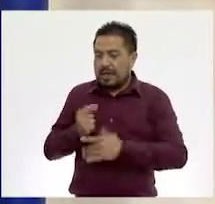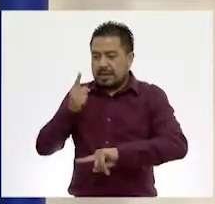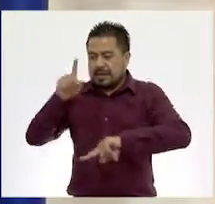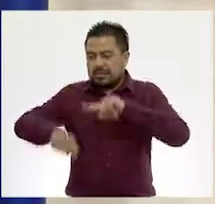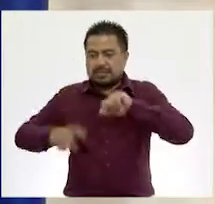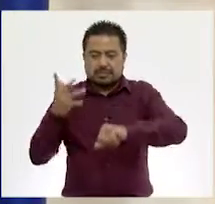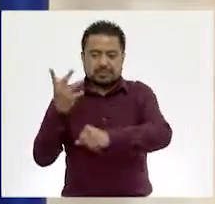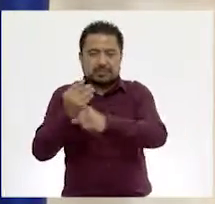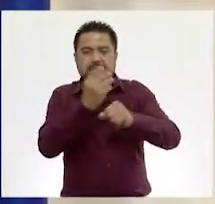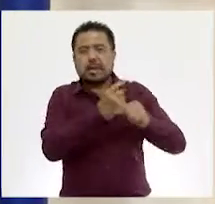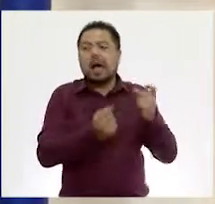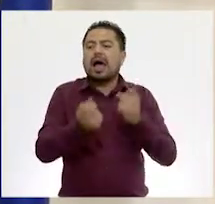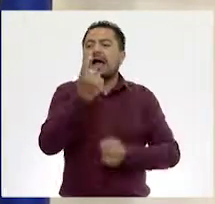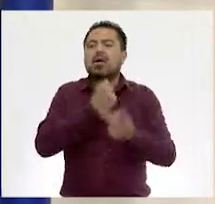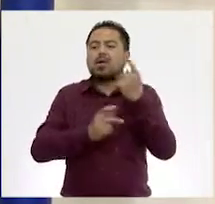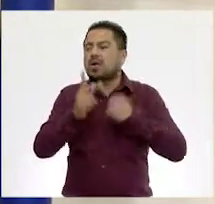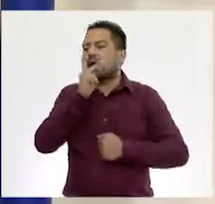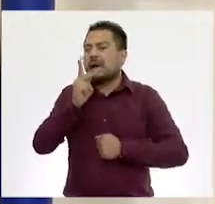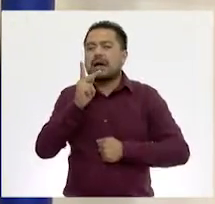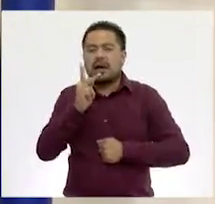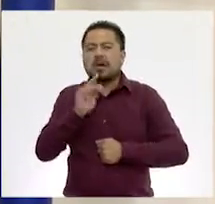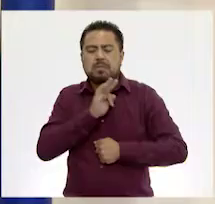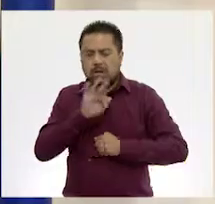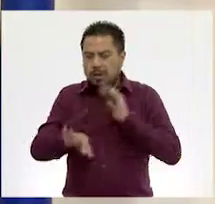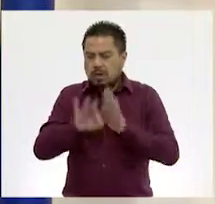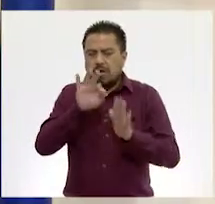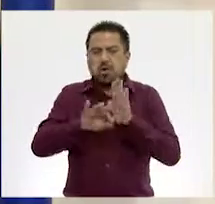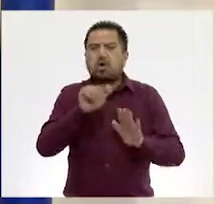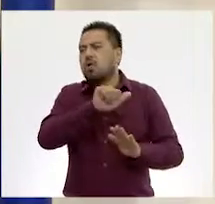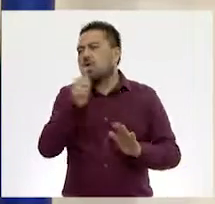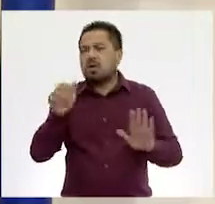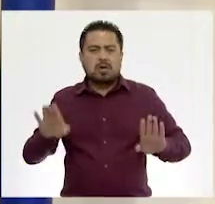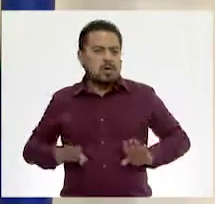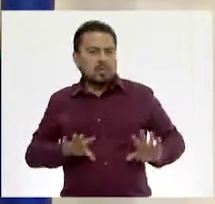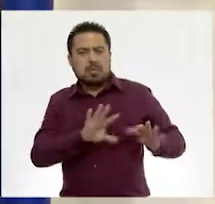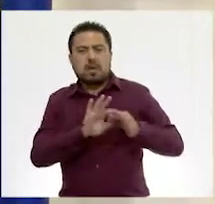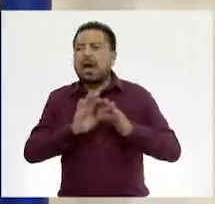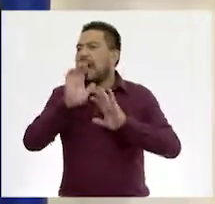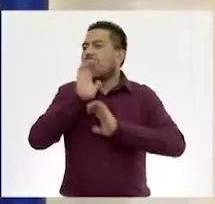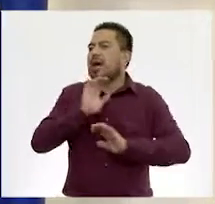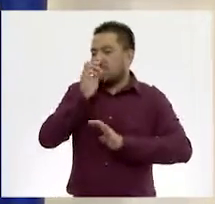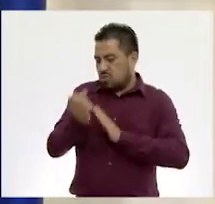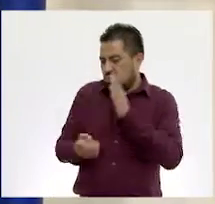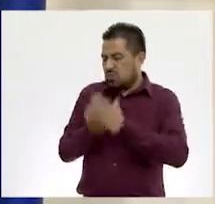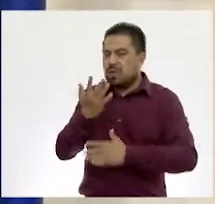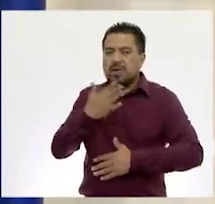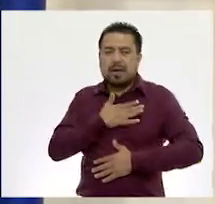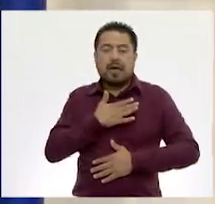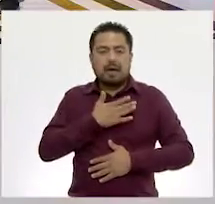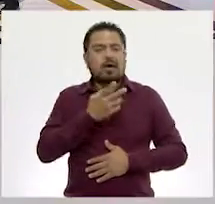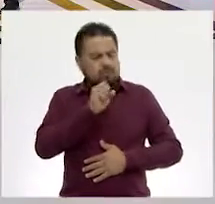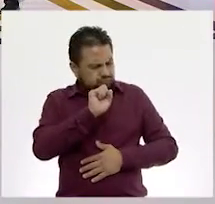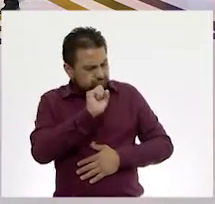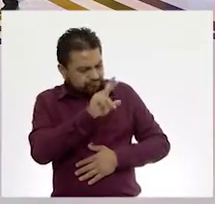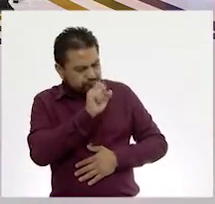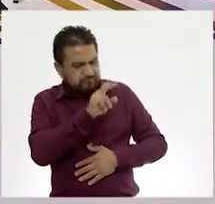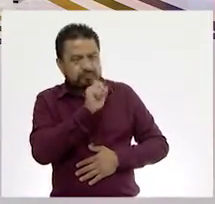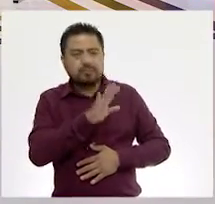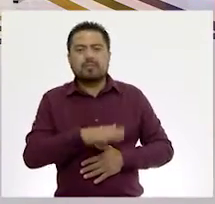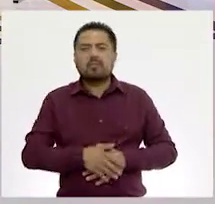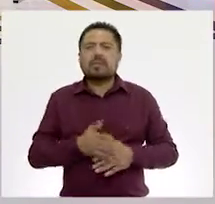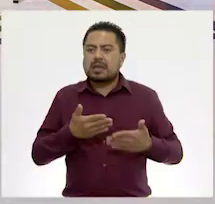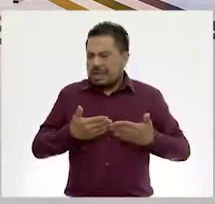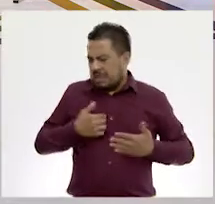modificar algunas palabras y encontrar otras que rimen para tener nuestra canción nueva. Eso está perfecto. Y ahora